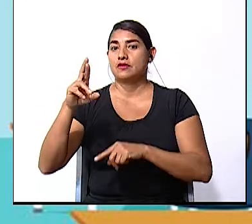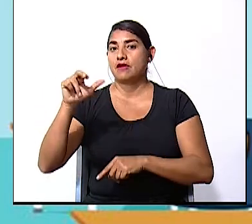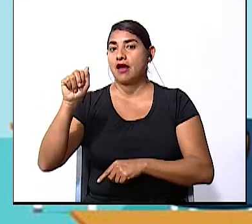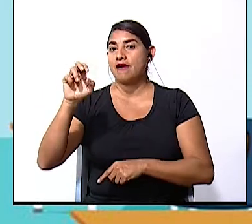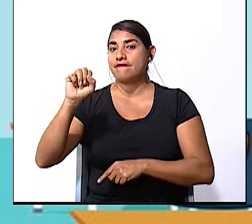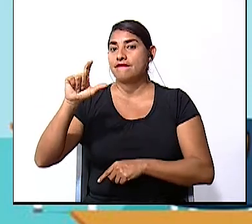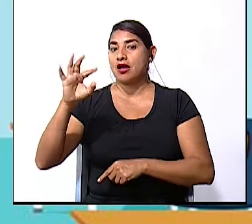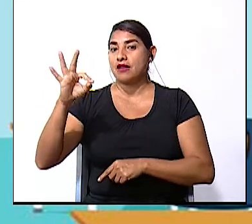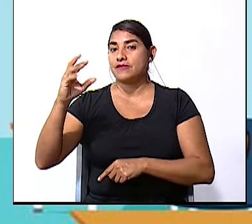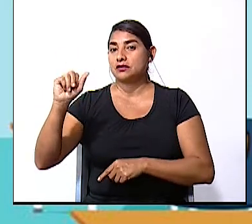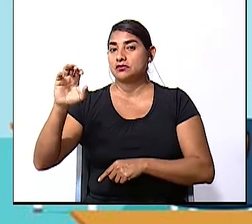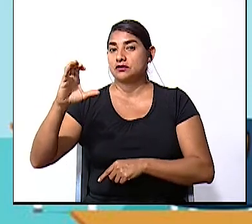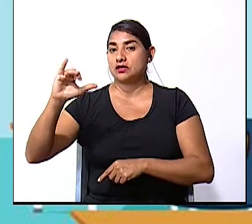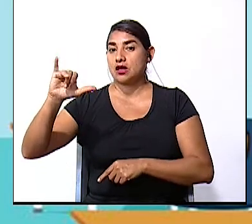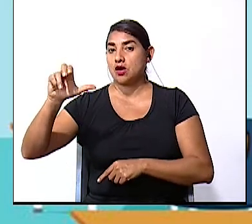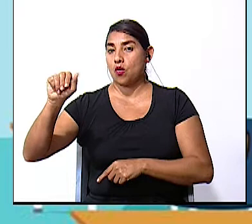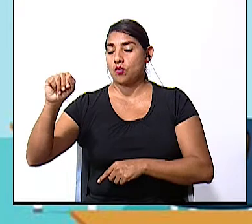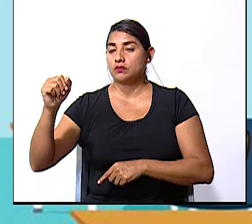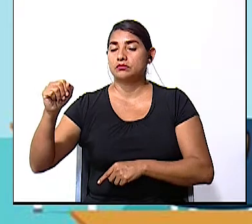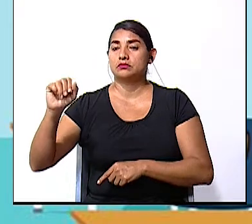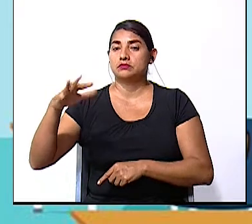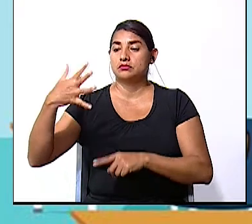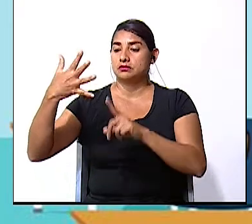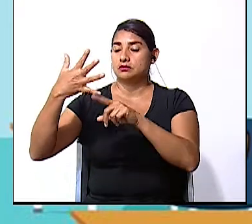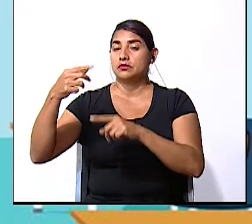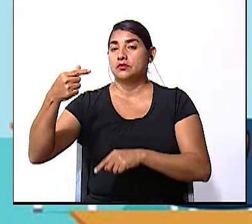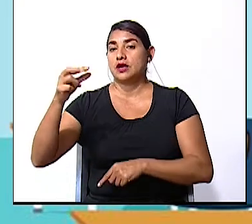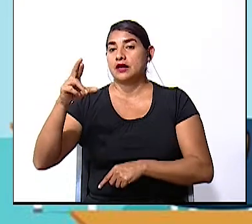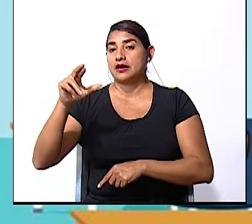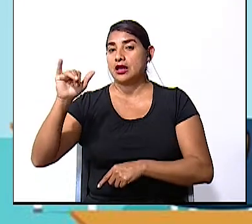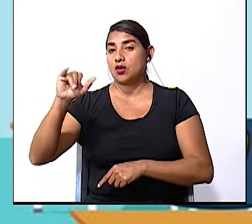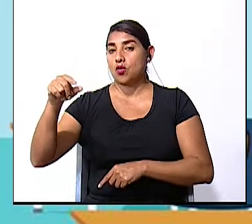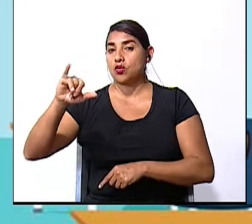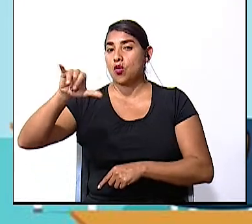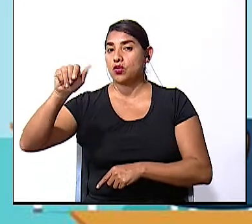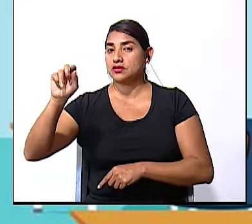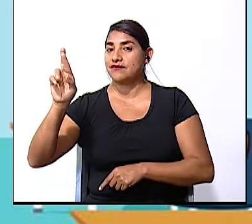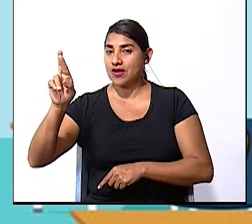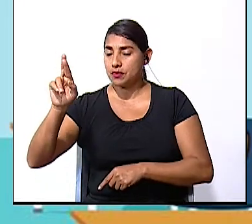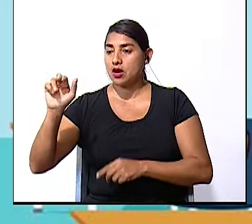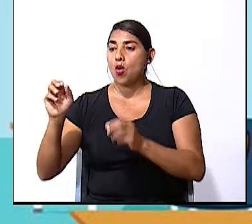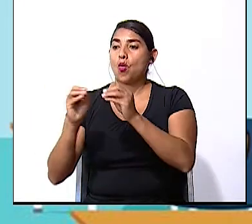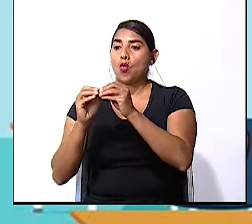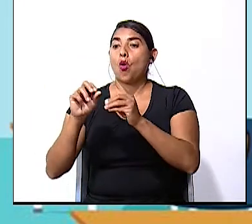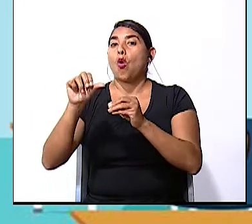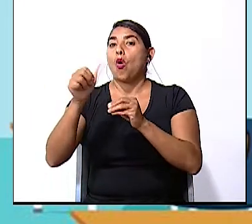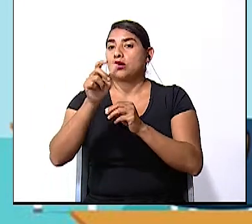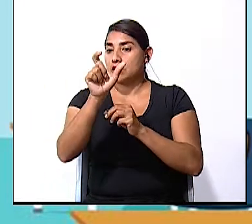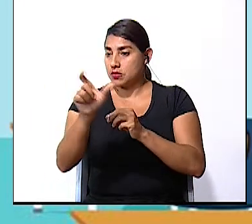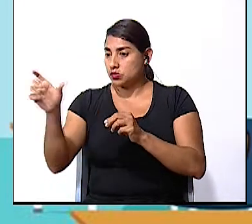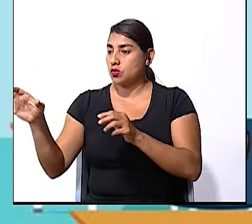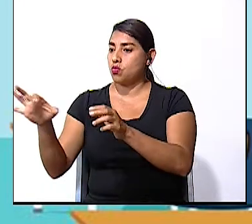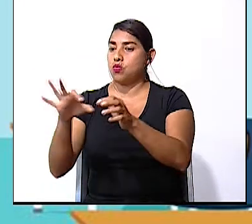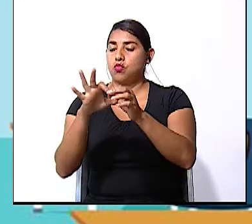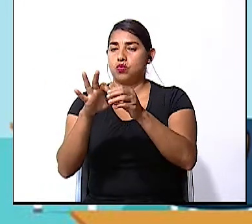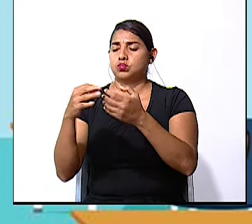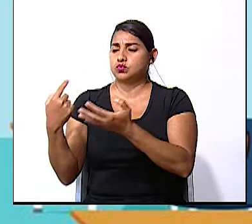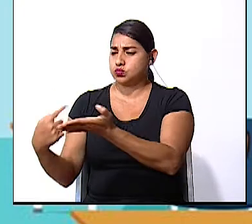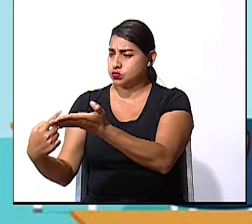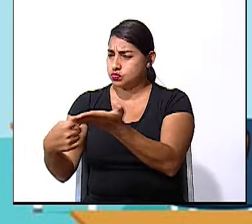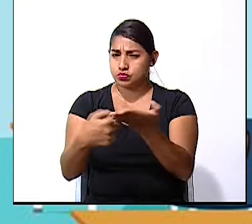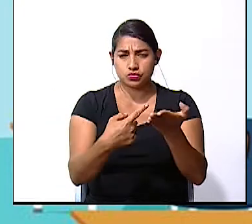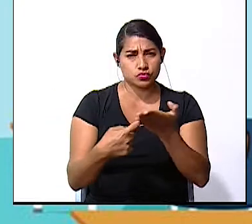Rafael Francisco Cejo y Gregorio José Ramírez, junto con otras personas más,